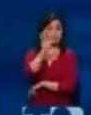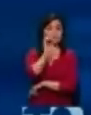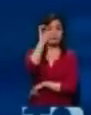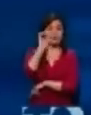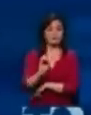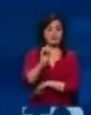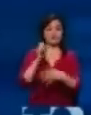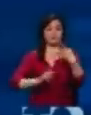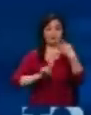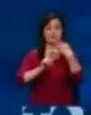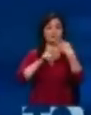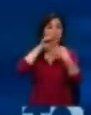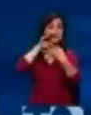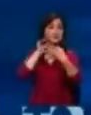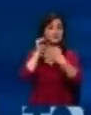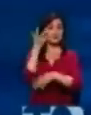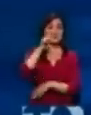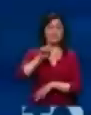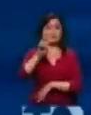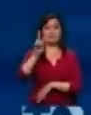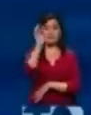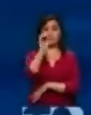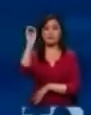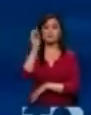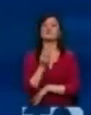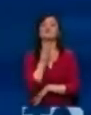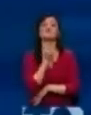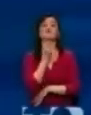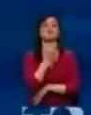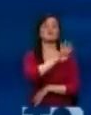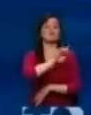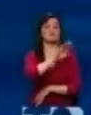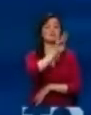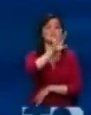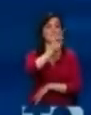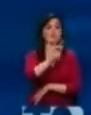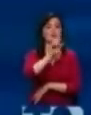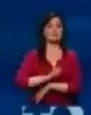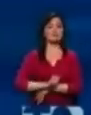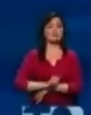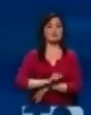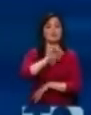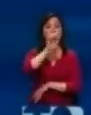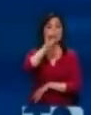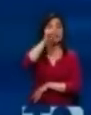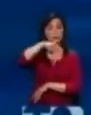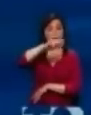16,57%. Cuarto, Paco Moncayo con 13,22%. Dalo Bucaram tiene 4,78%. Iván